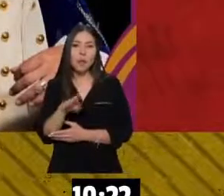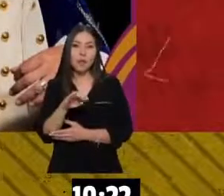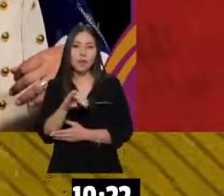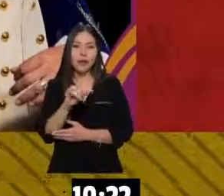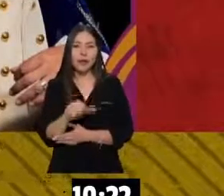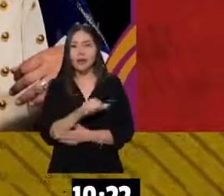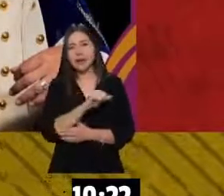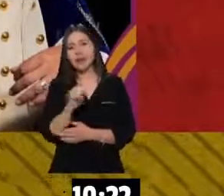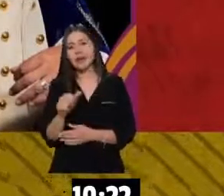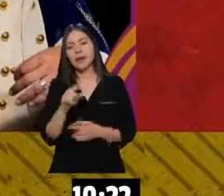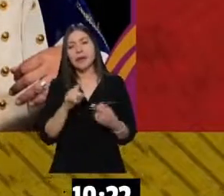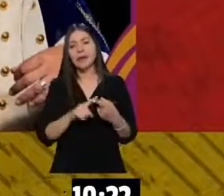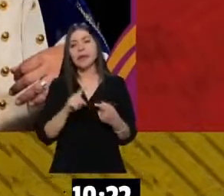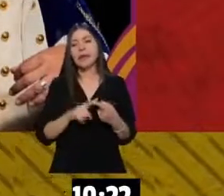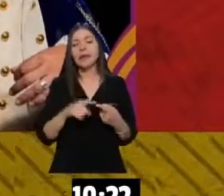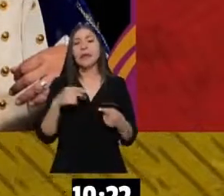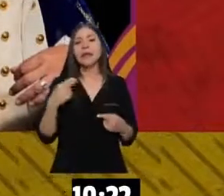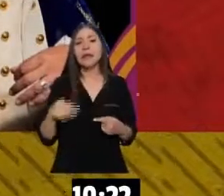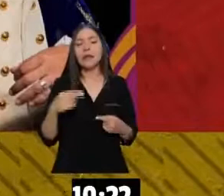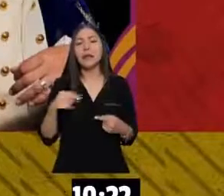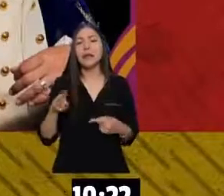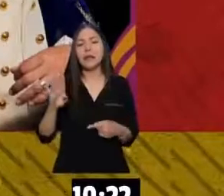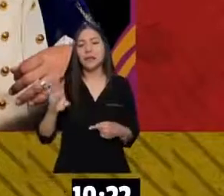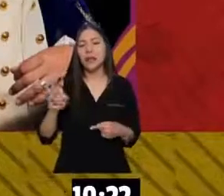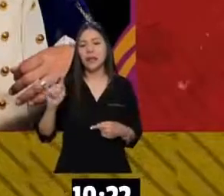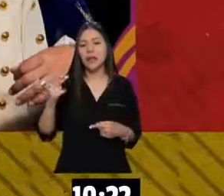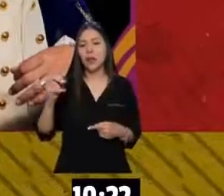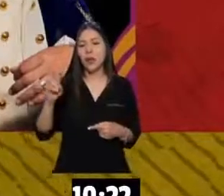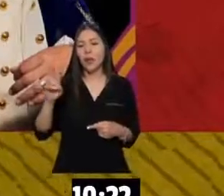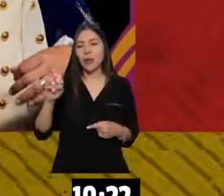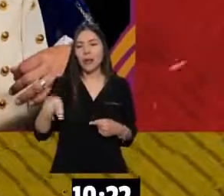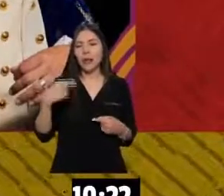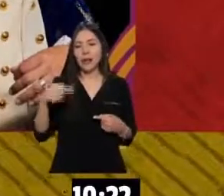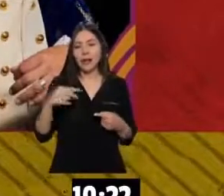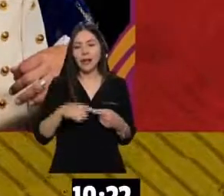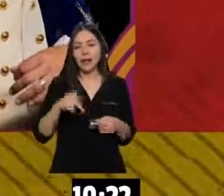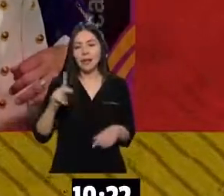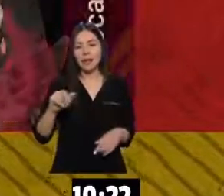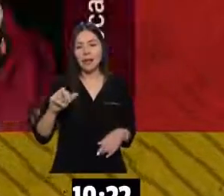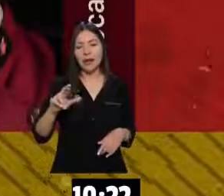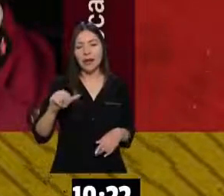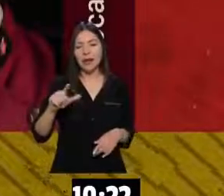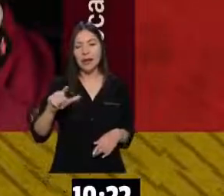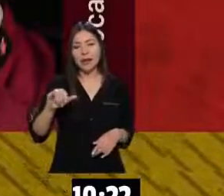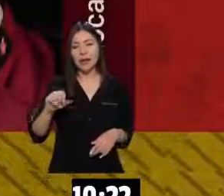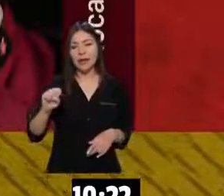Paralisa, no para Elisa. Paralisa. Es original a Paralisa. Ah. Me paralizó.